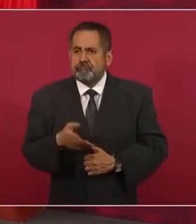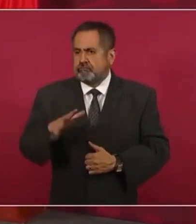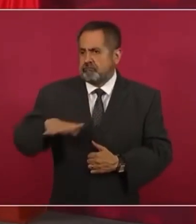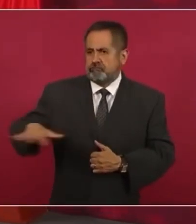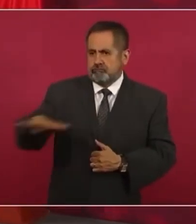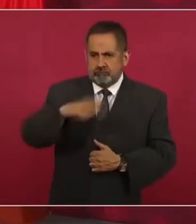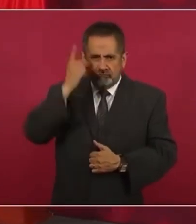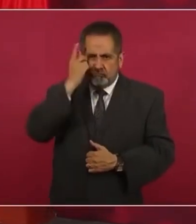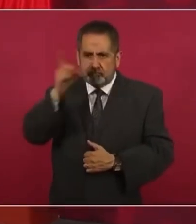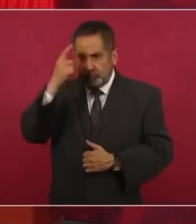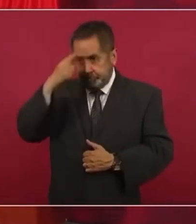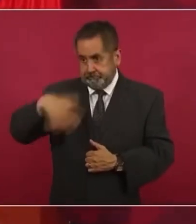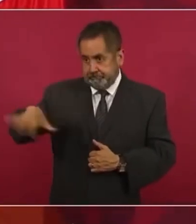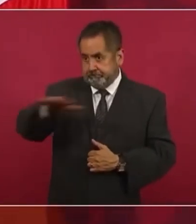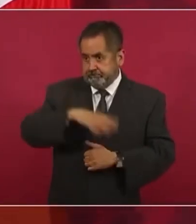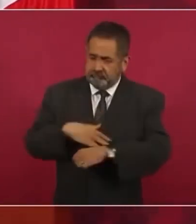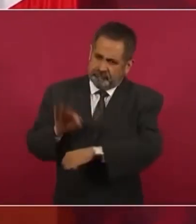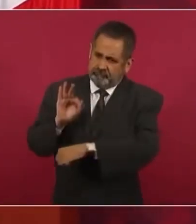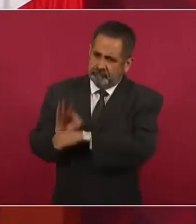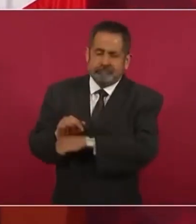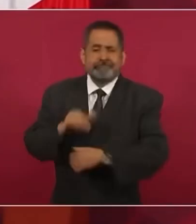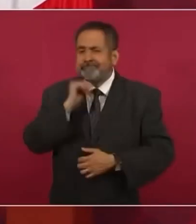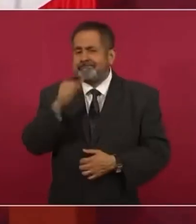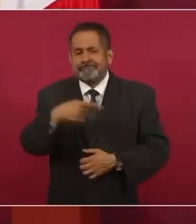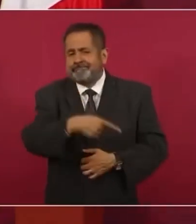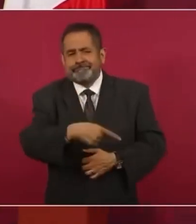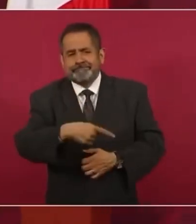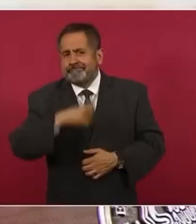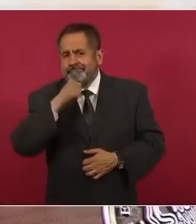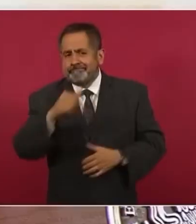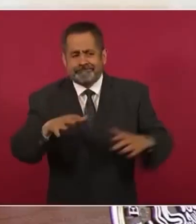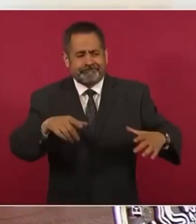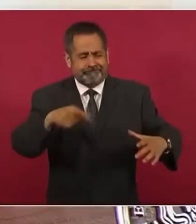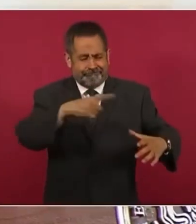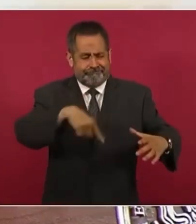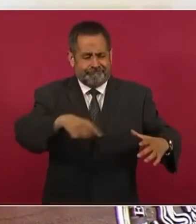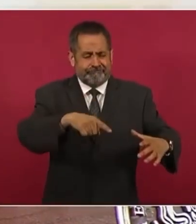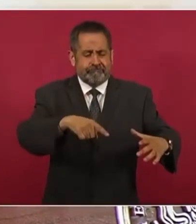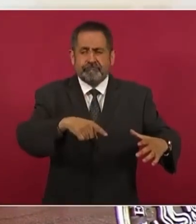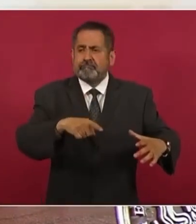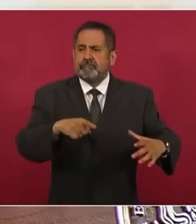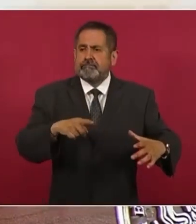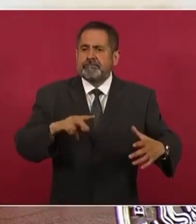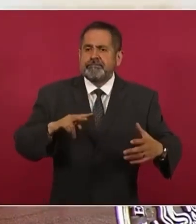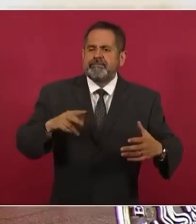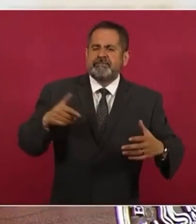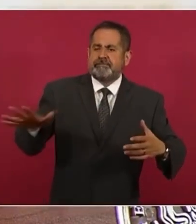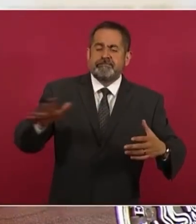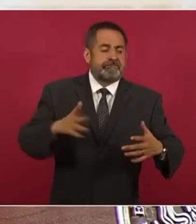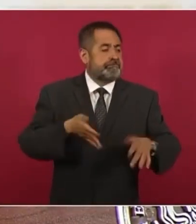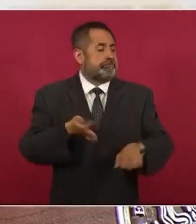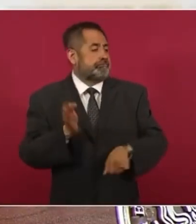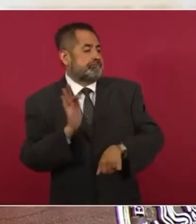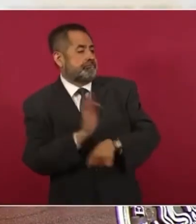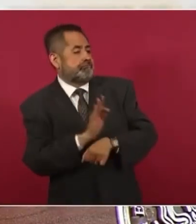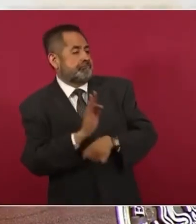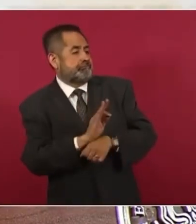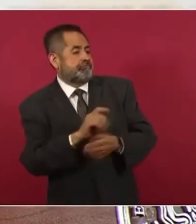público, se convirtieron en francos defensores